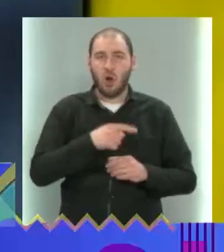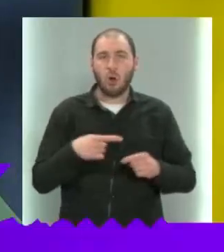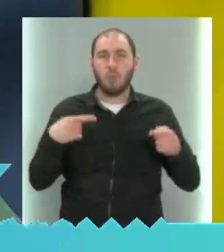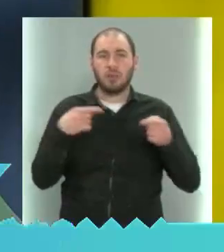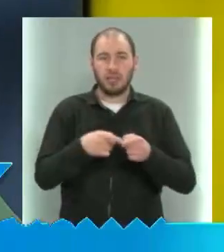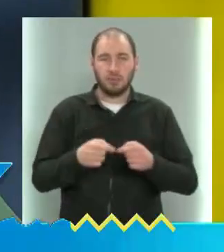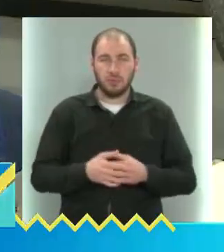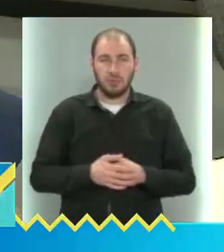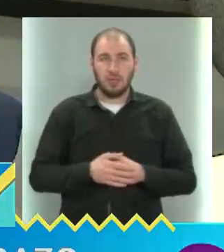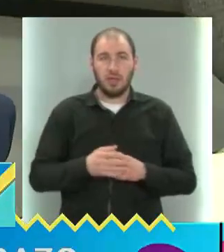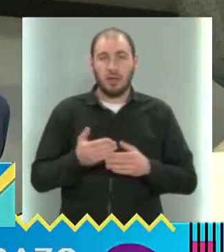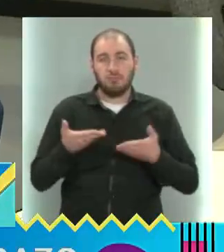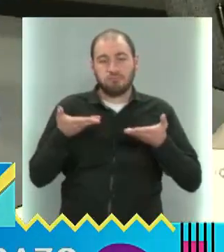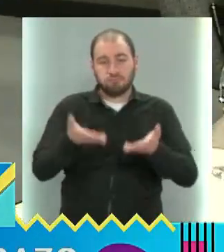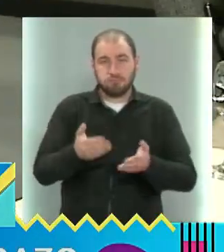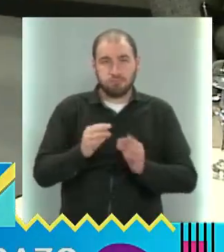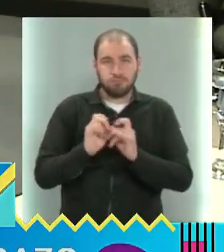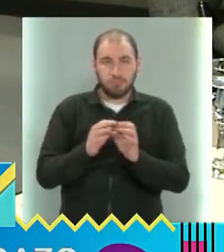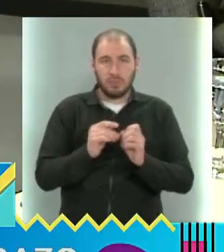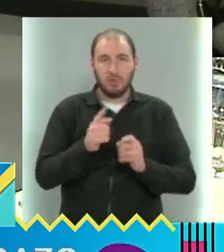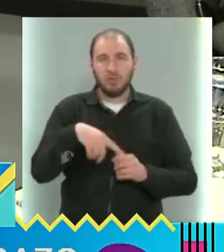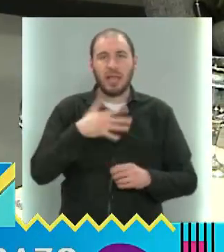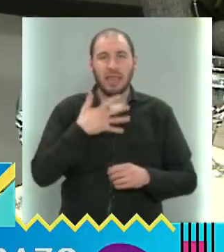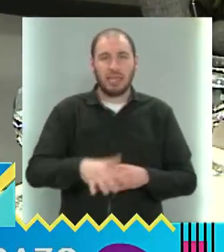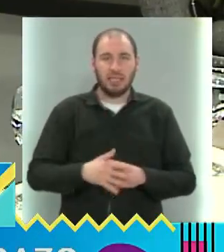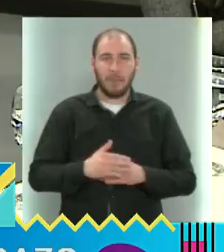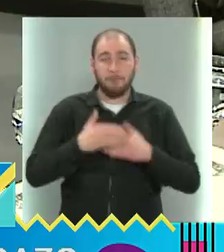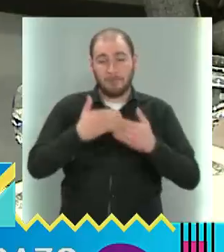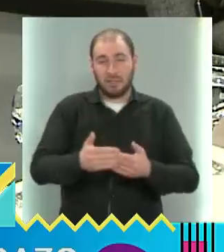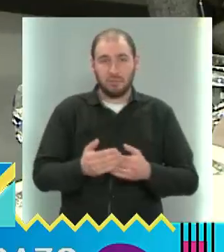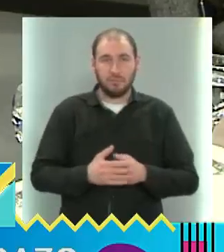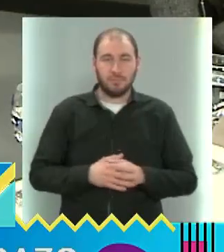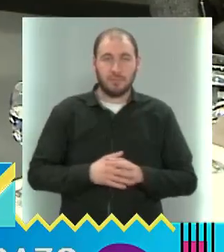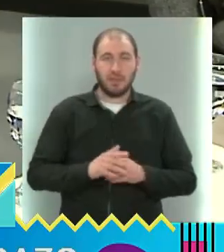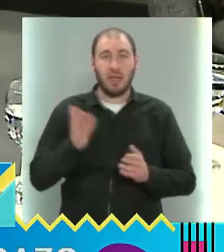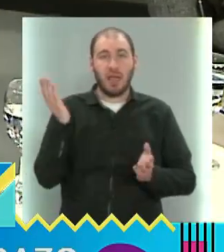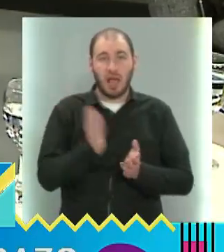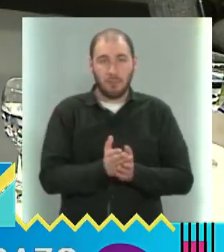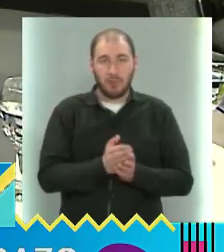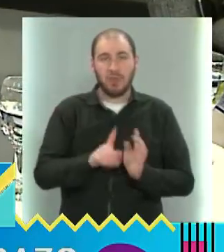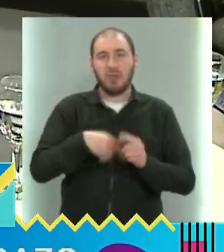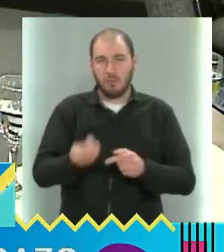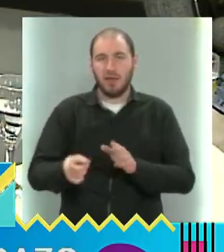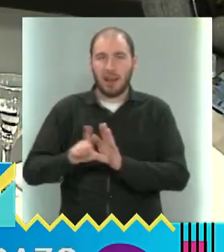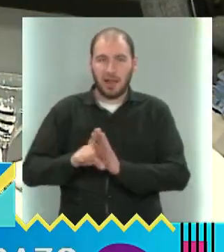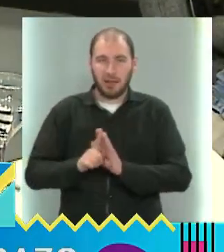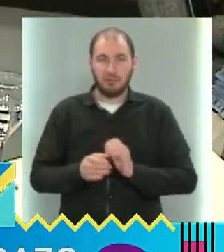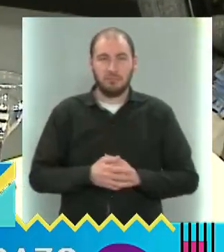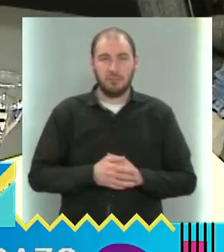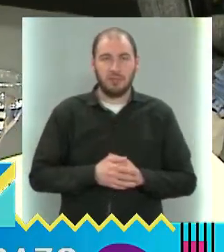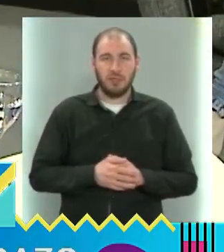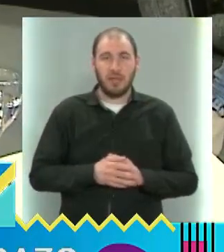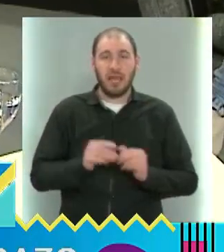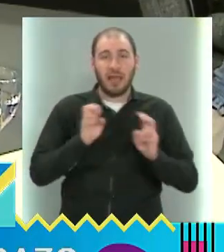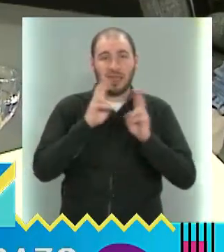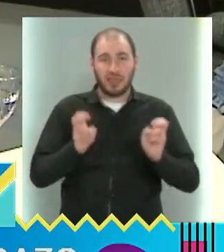es llevarnos a este planteo, nosotros entendemos que es un paso más. Despenalización para luego legalización. Y con